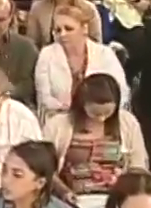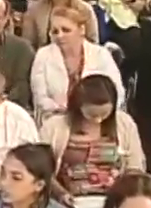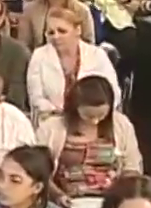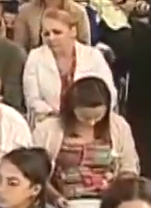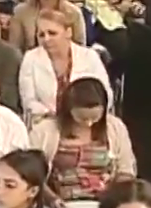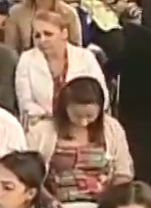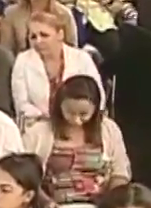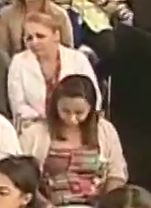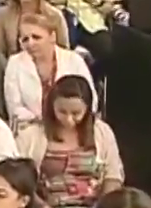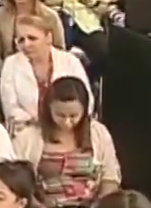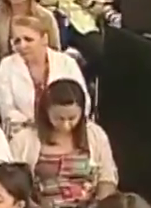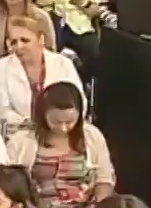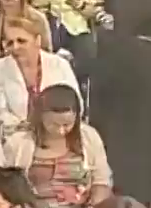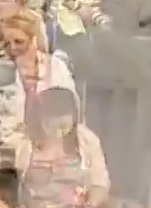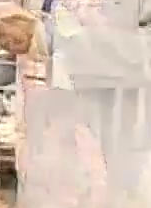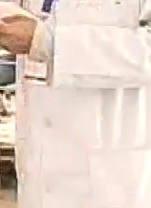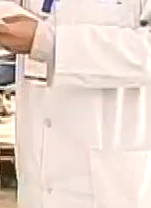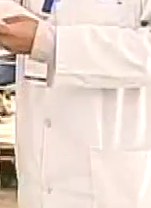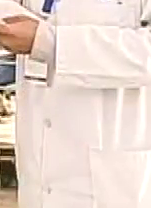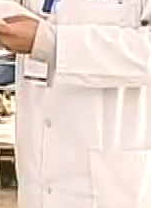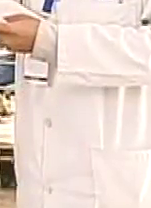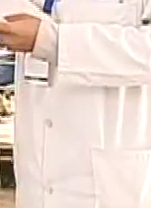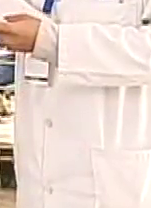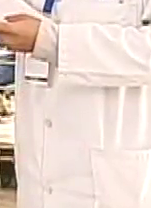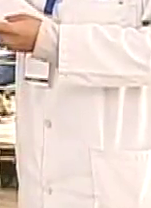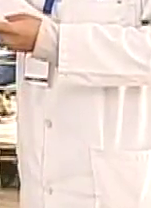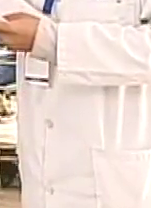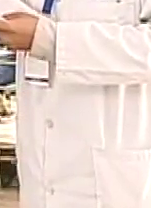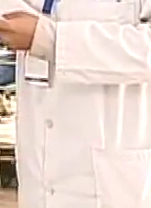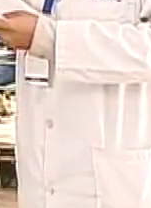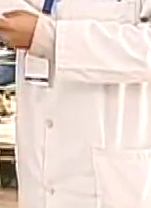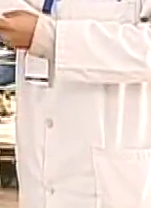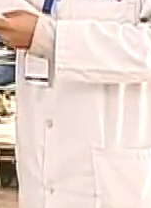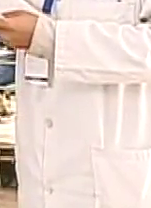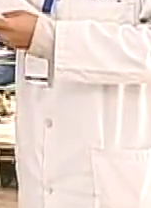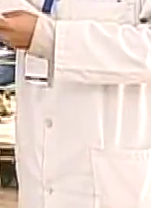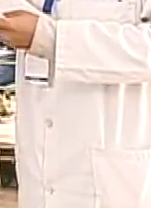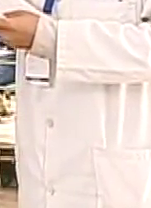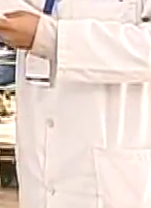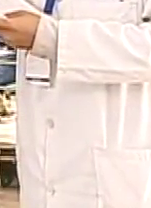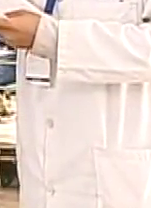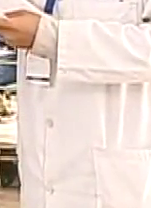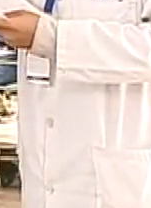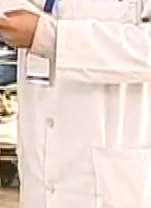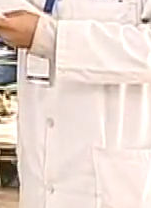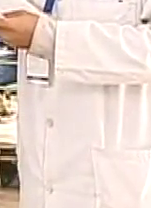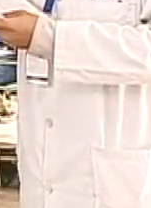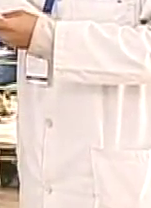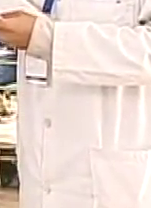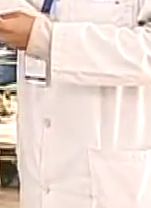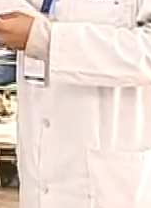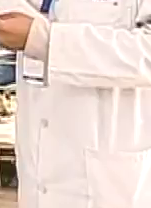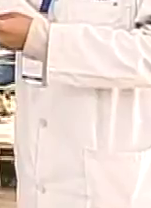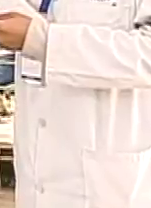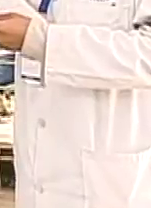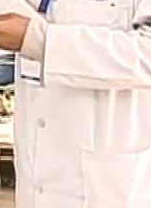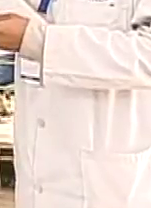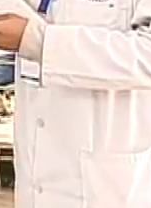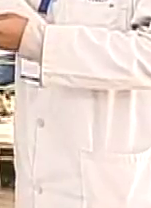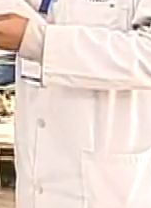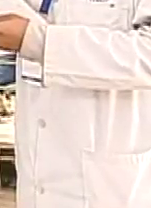Reactivar la red de atención oncológica existente en el país y implementar un plan de